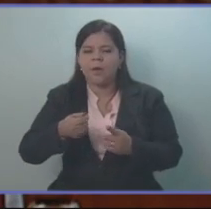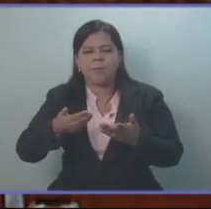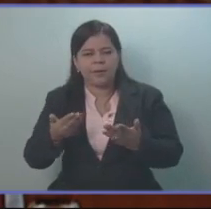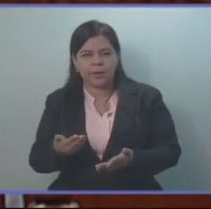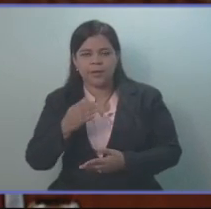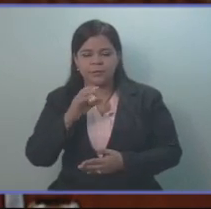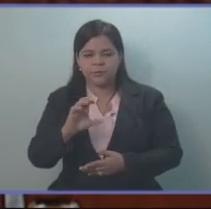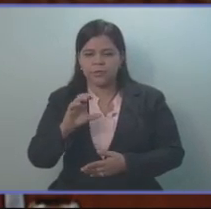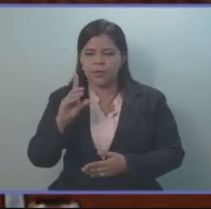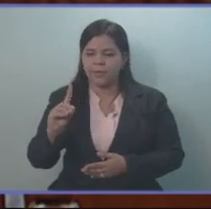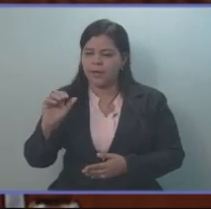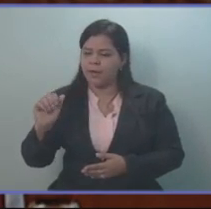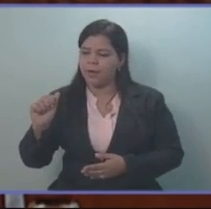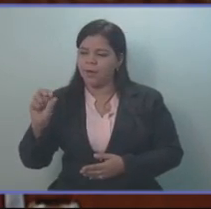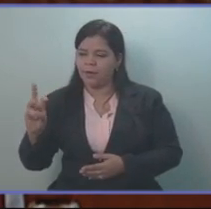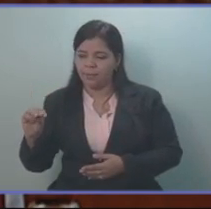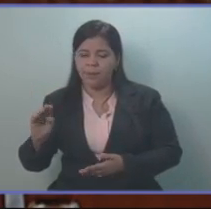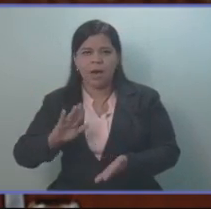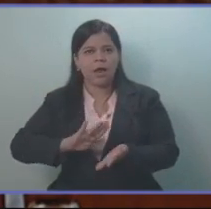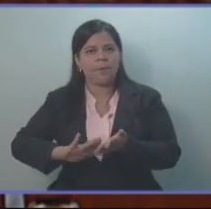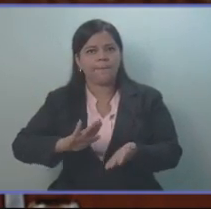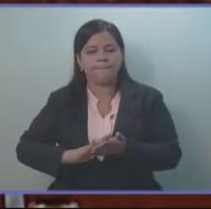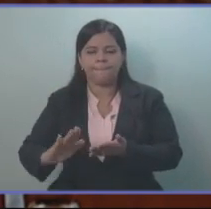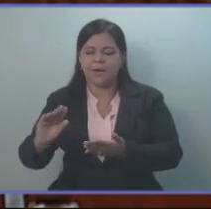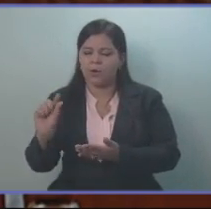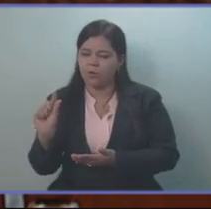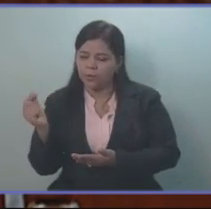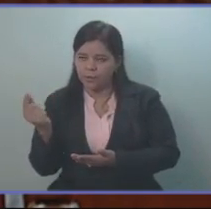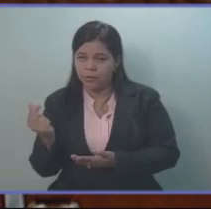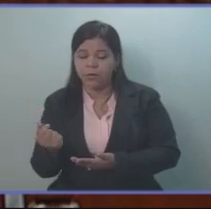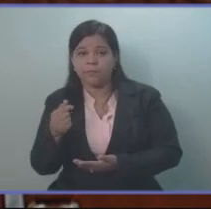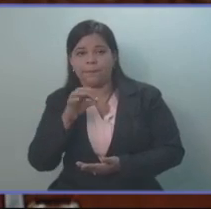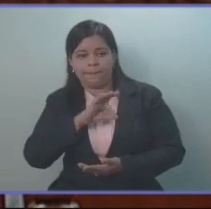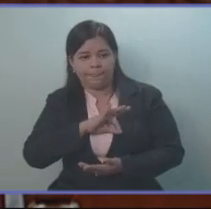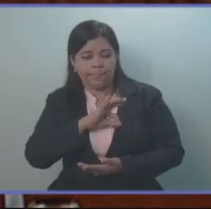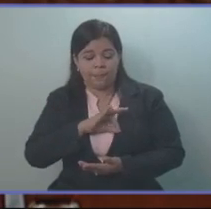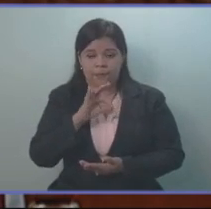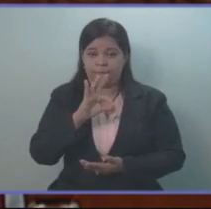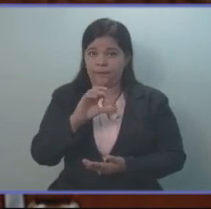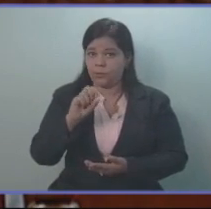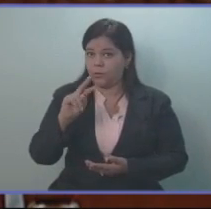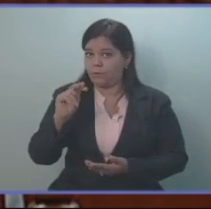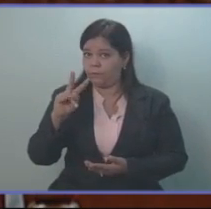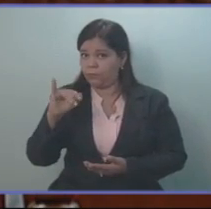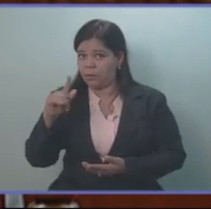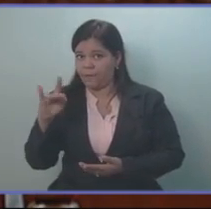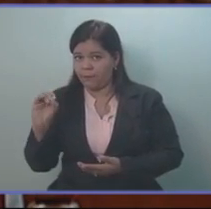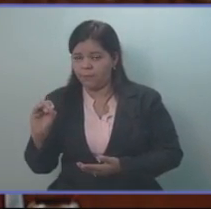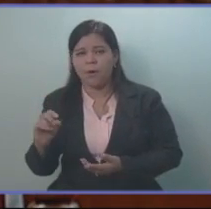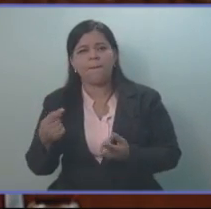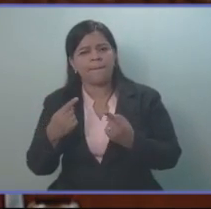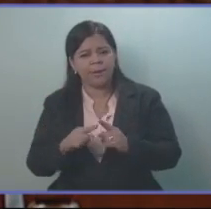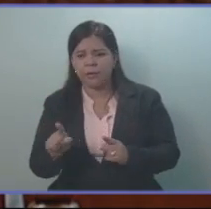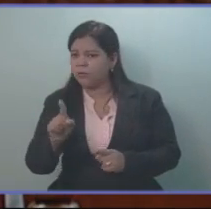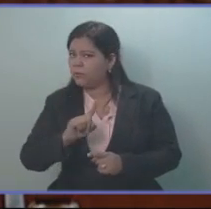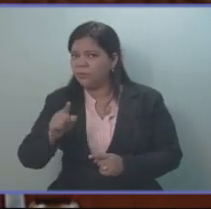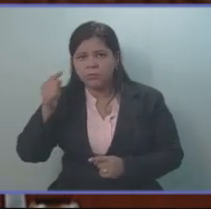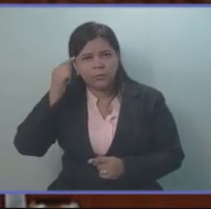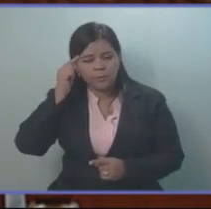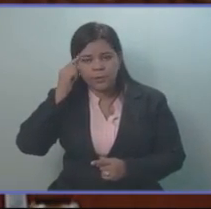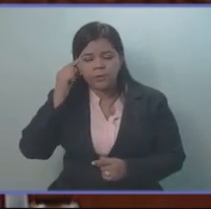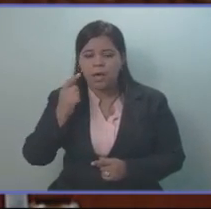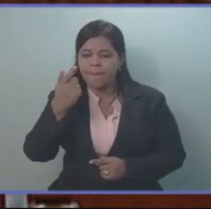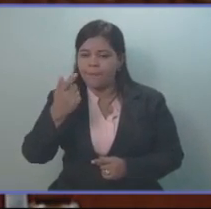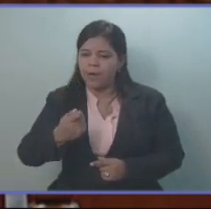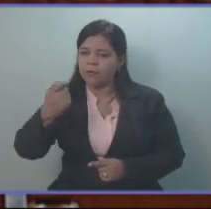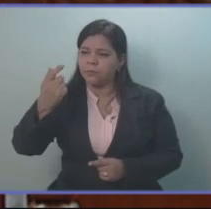la CDAM al pago del crédito otorgado a su favor por Fonavipo, no pudiendo considerarse este aporte mensual